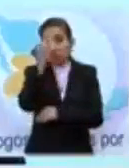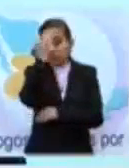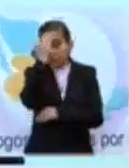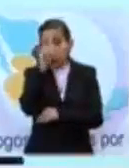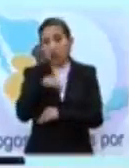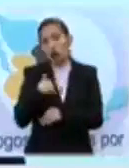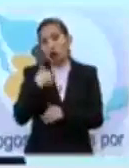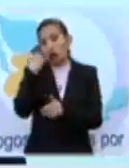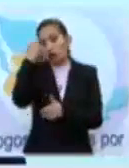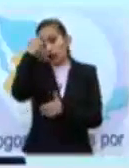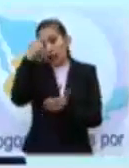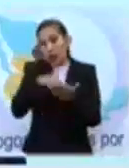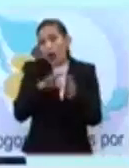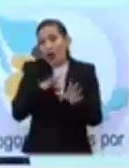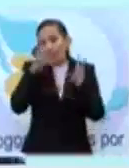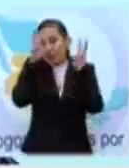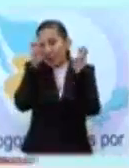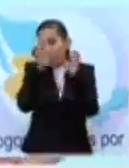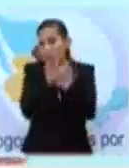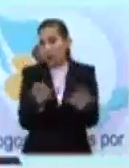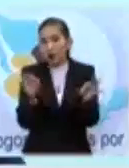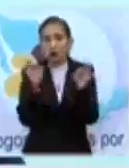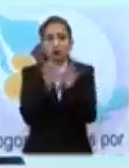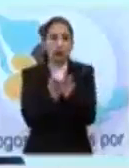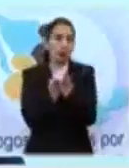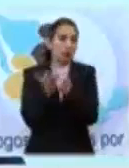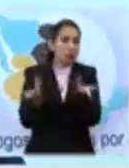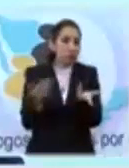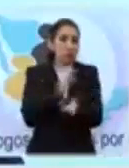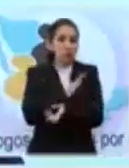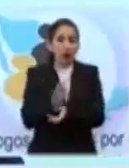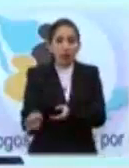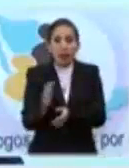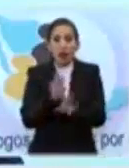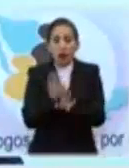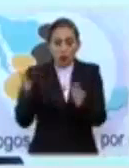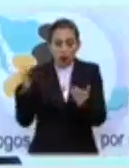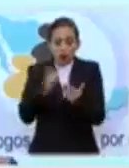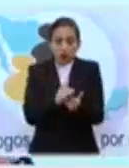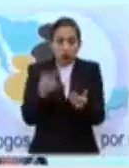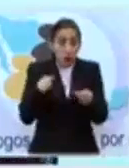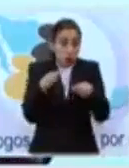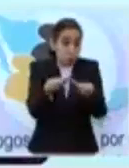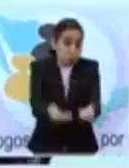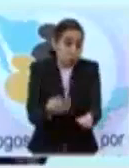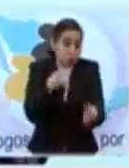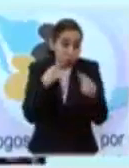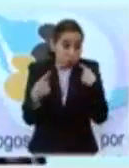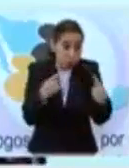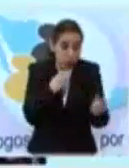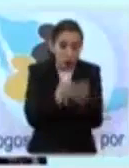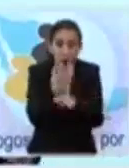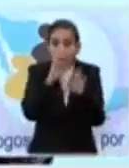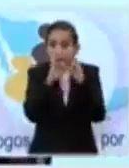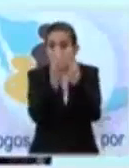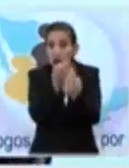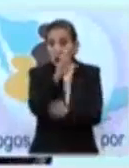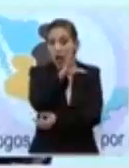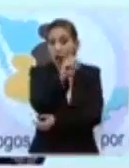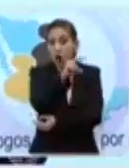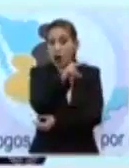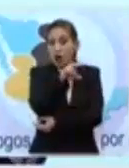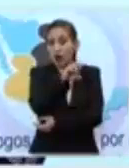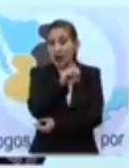aquí creo que hay un tema importante que al menos pondría sobre la mesa para su discusión, y es que en el nuevo modelo del Coneval,